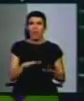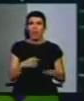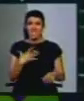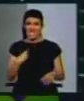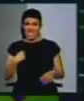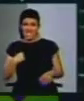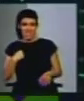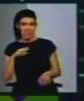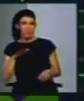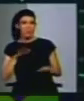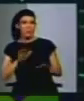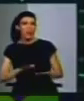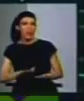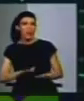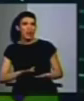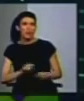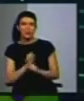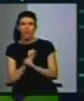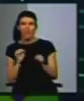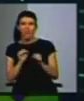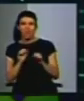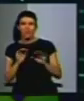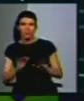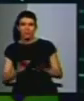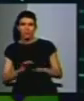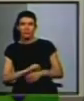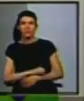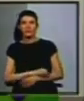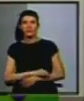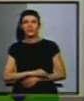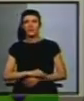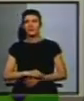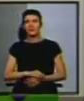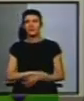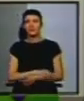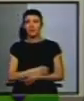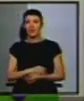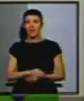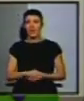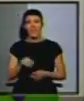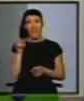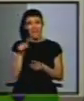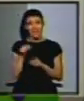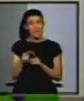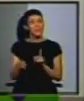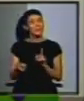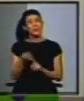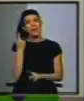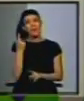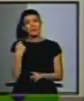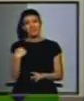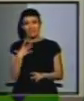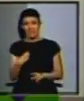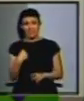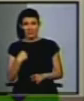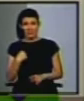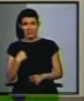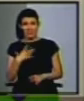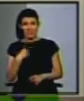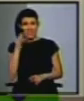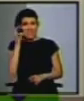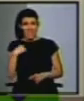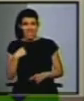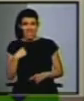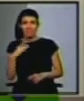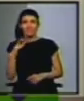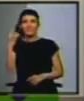de shock. ¿Ya? Quedó... ¿Ya? Esa fue la primera vez que mi hija se dio cuenta de la